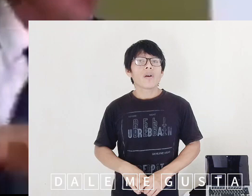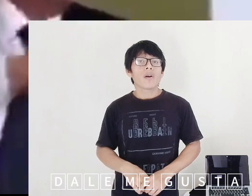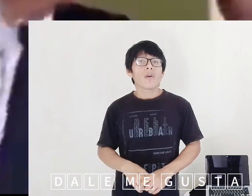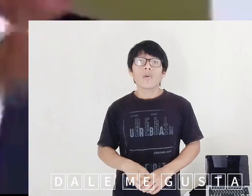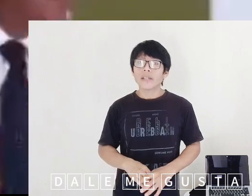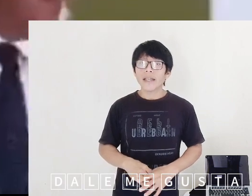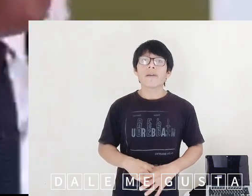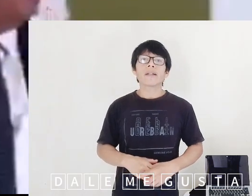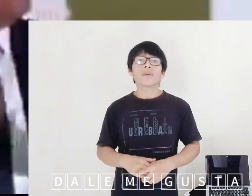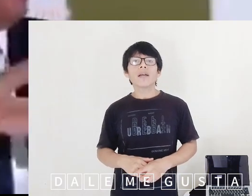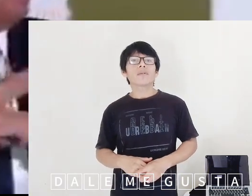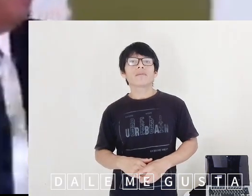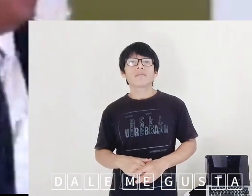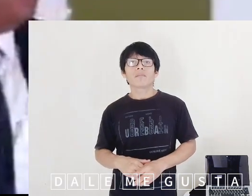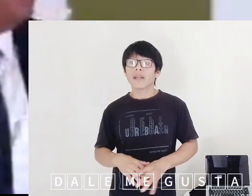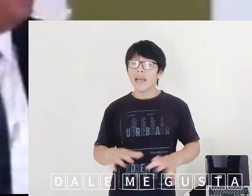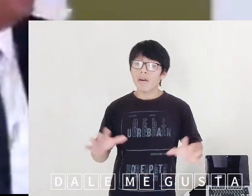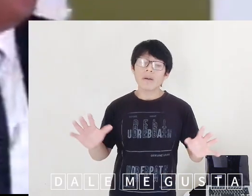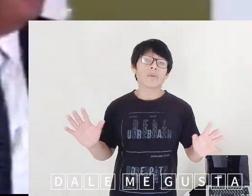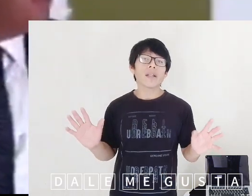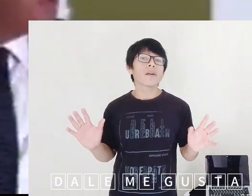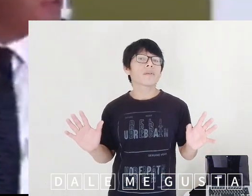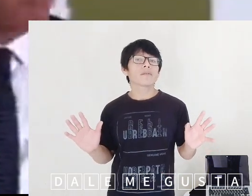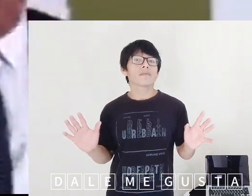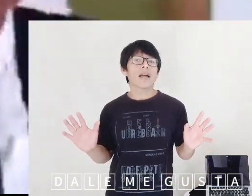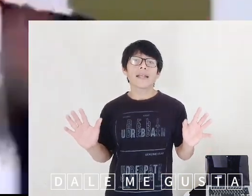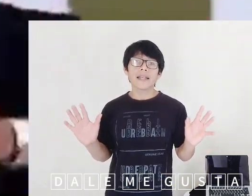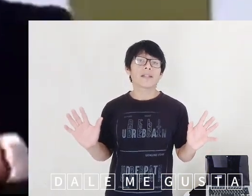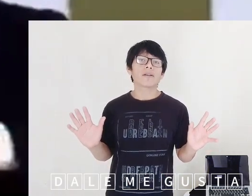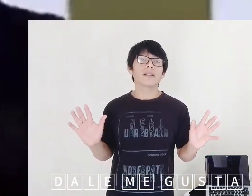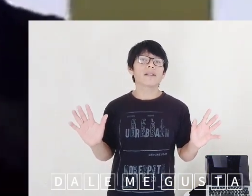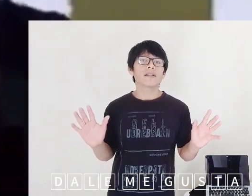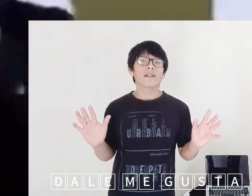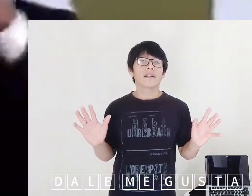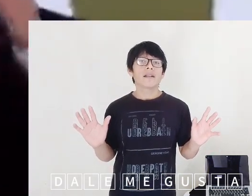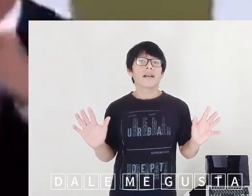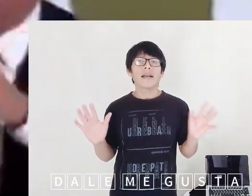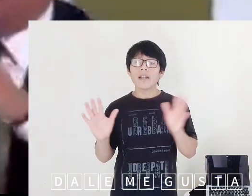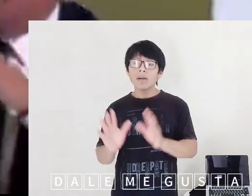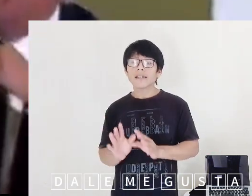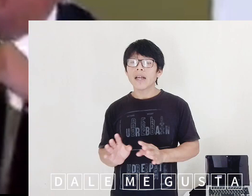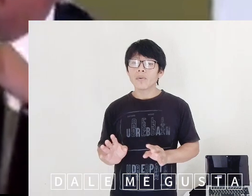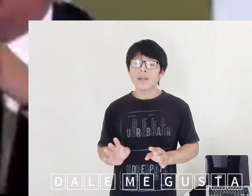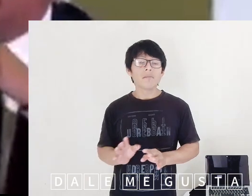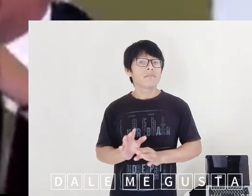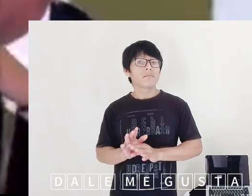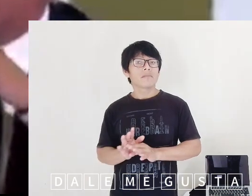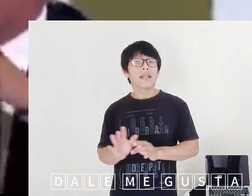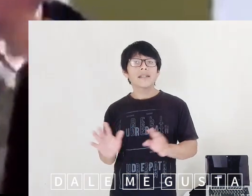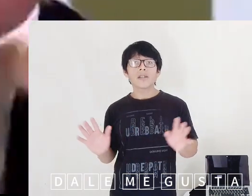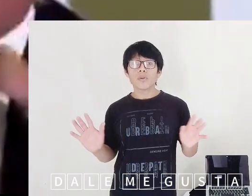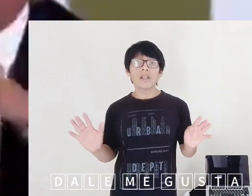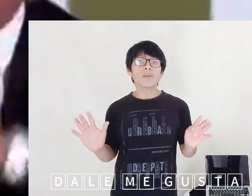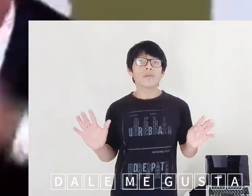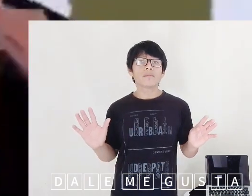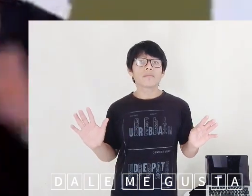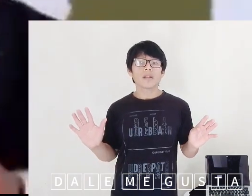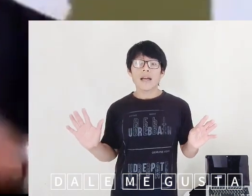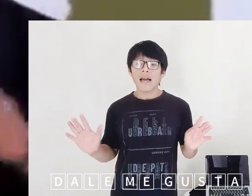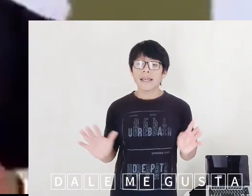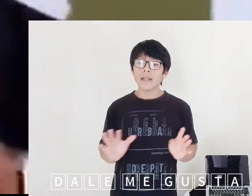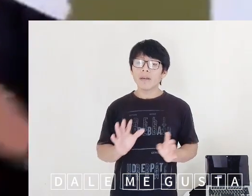amigos lo tienen abandonado, porque ya lo abandonaron, hay que decirlo así. Genaro García Luna ya está